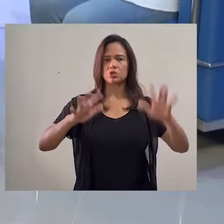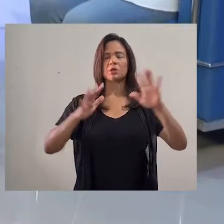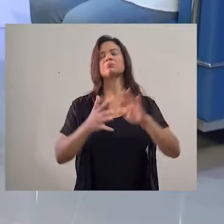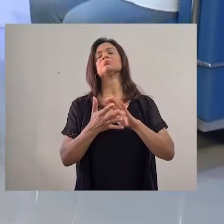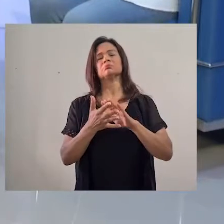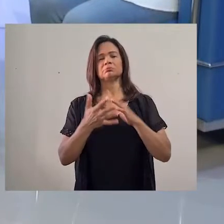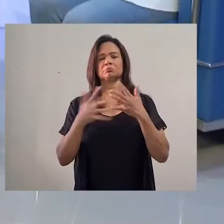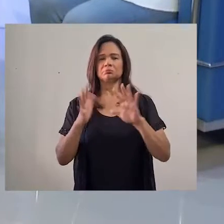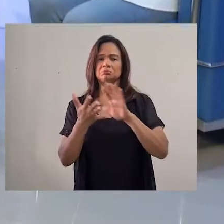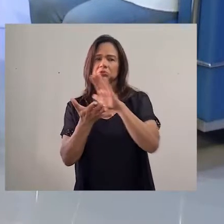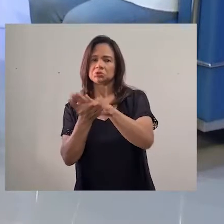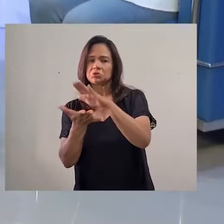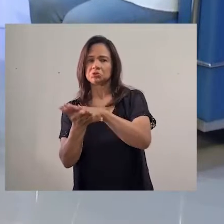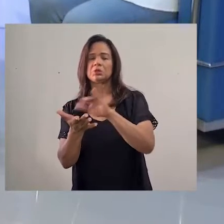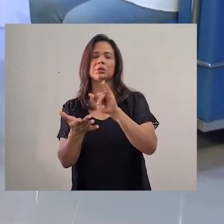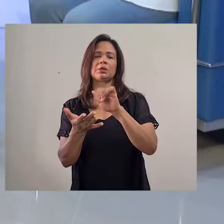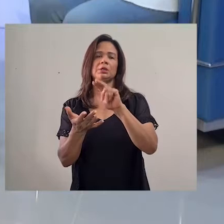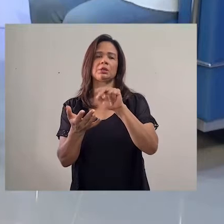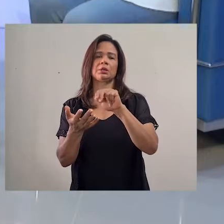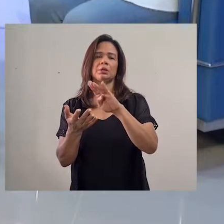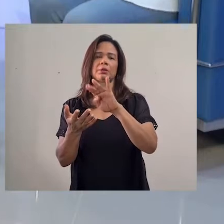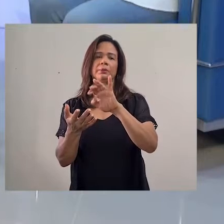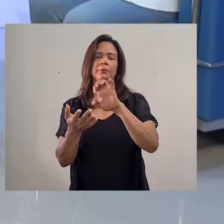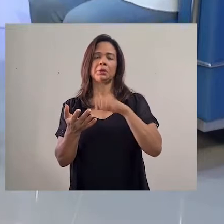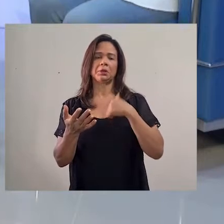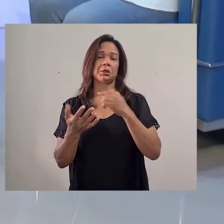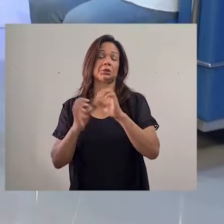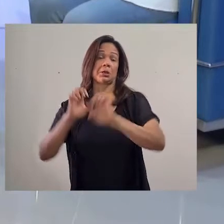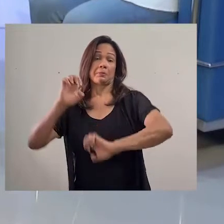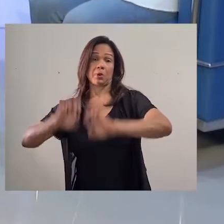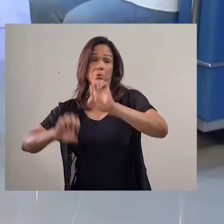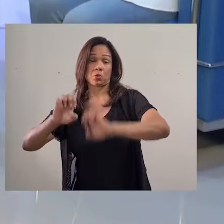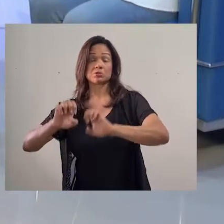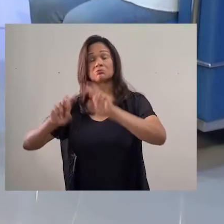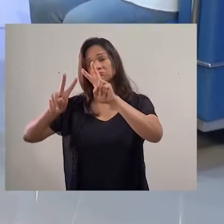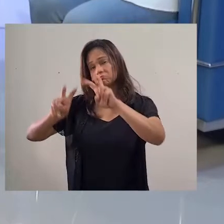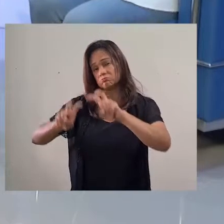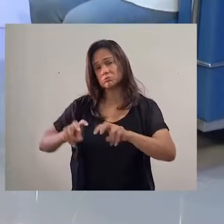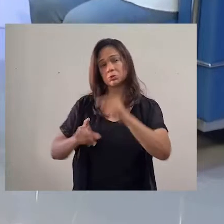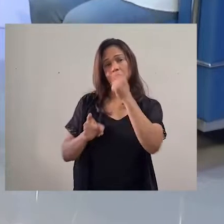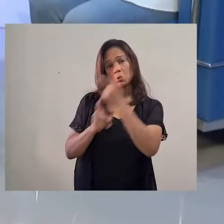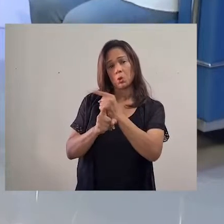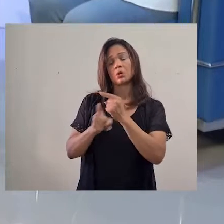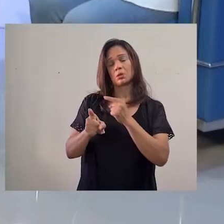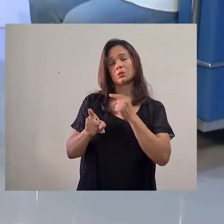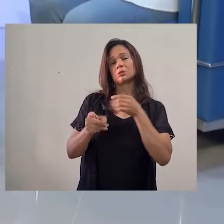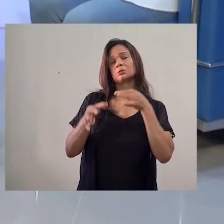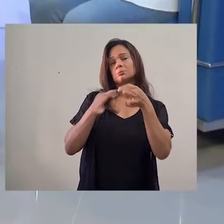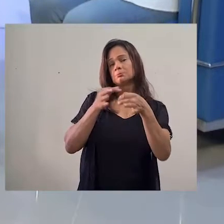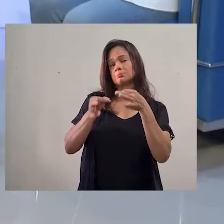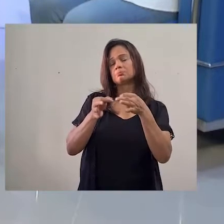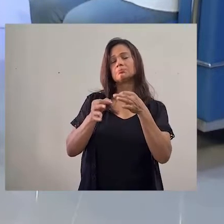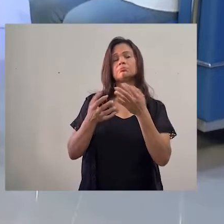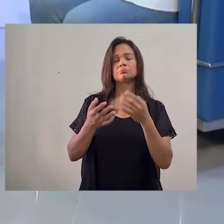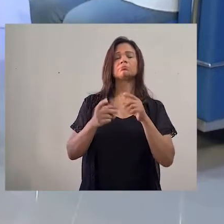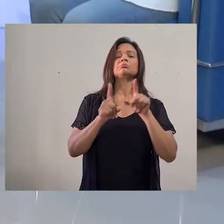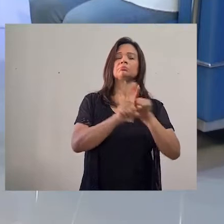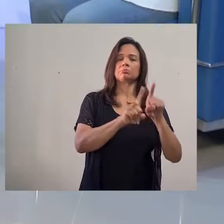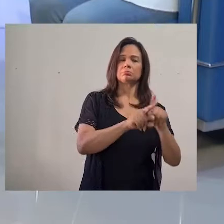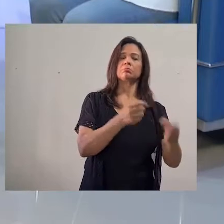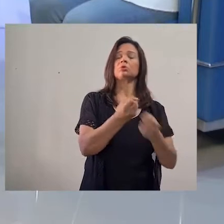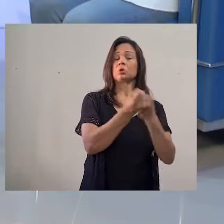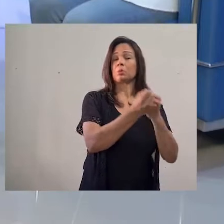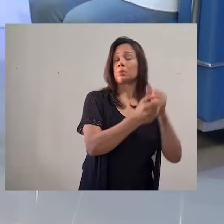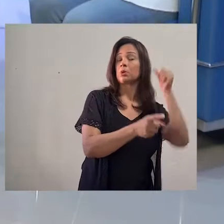niños que ya están escolarizados. Y ellos, el INAVIE, proporcionan tanto la evaluación correcta, que es la que tú te estás